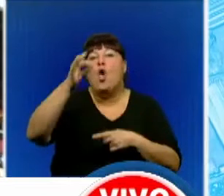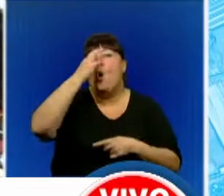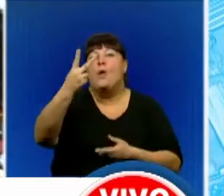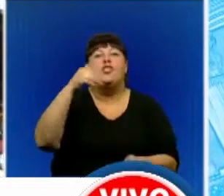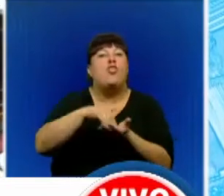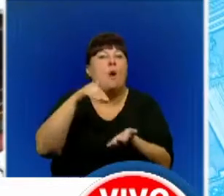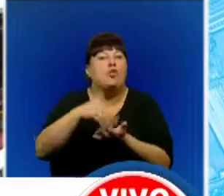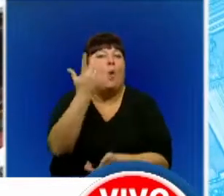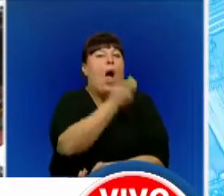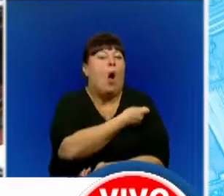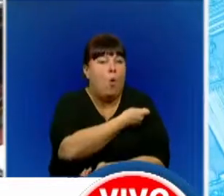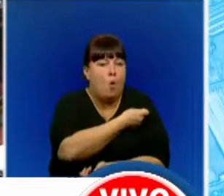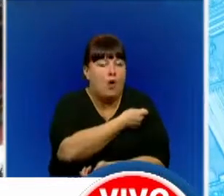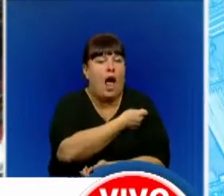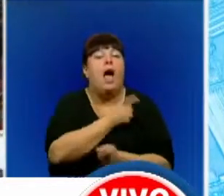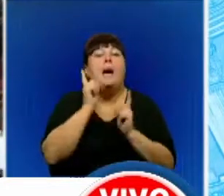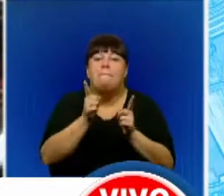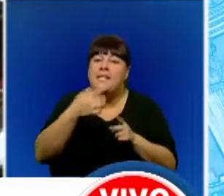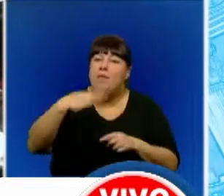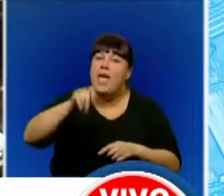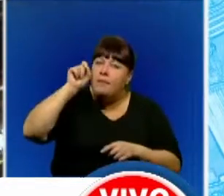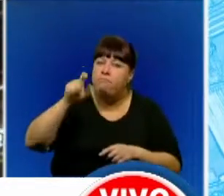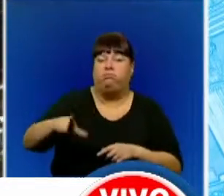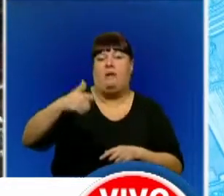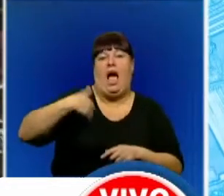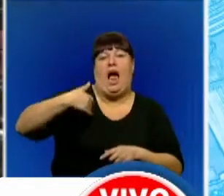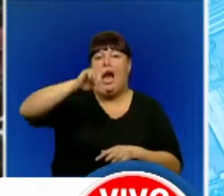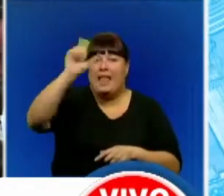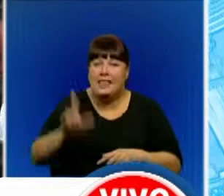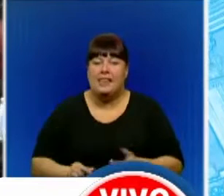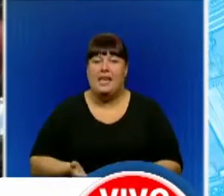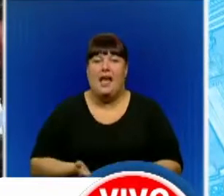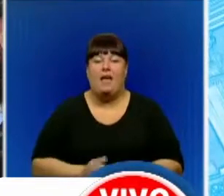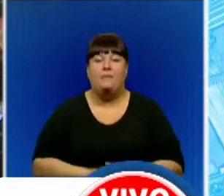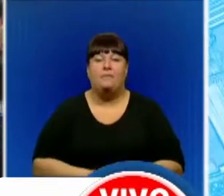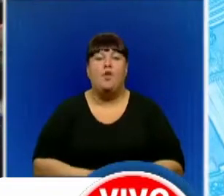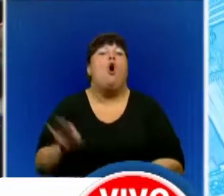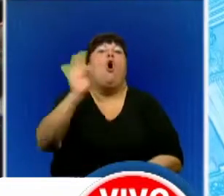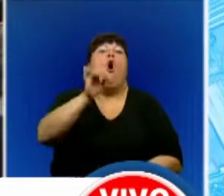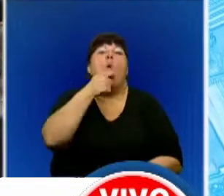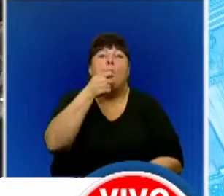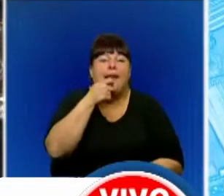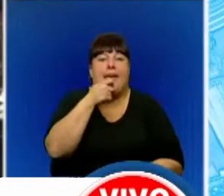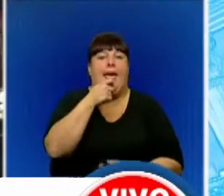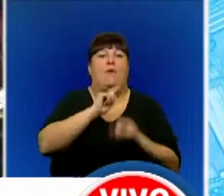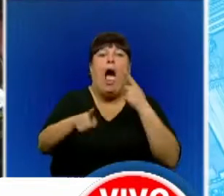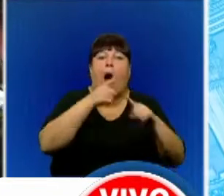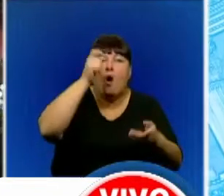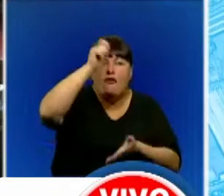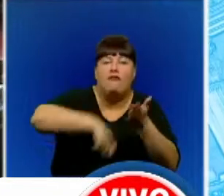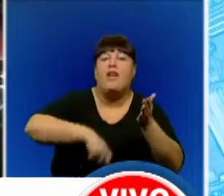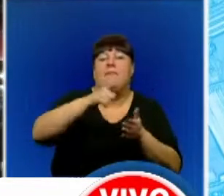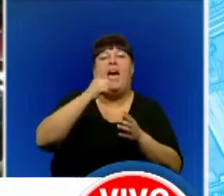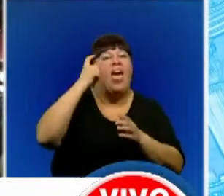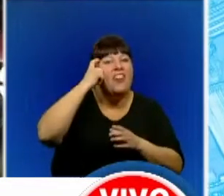22 millones de vacunas como es que le correspondía a la República Argentina. O si hubiésemos cerrado con los